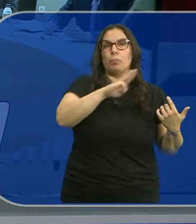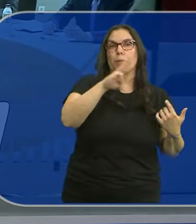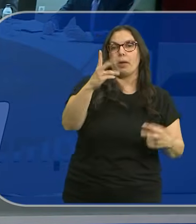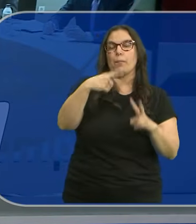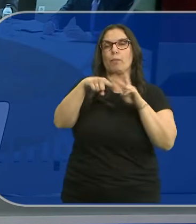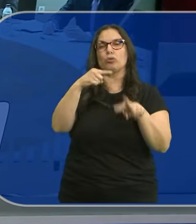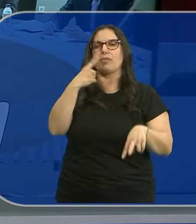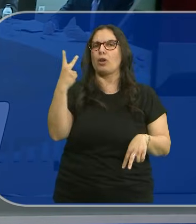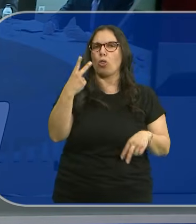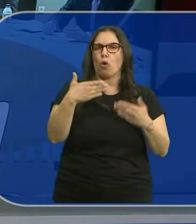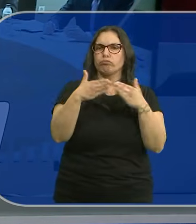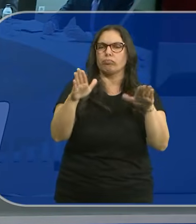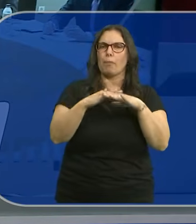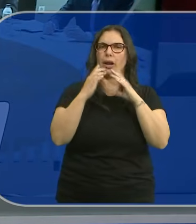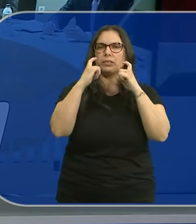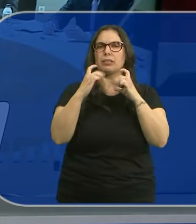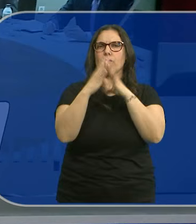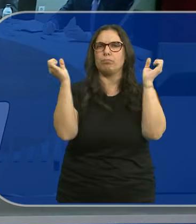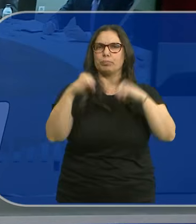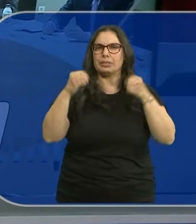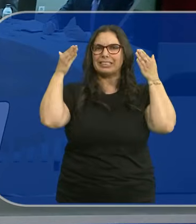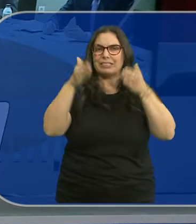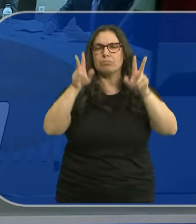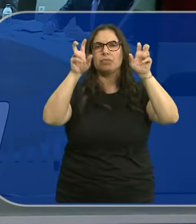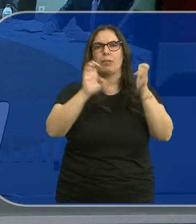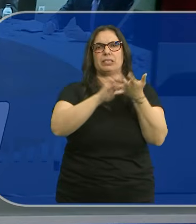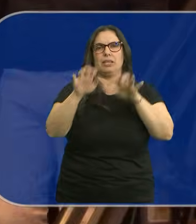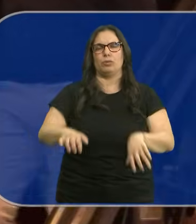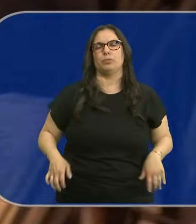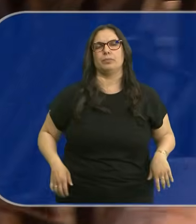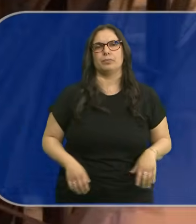su predisposición para cerrar un acuerdo centrado en Castilla y León.